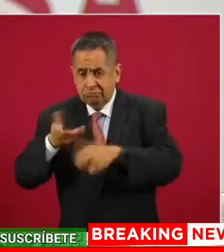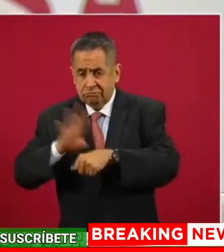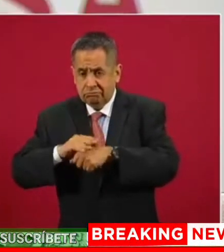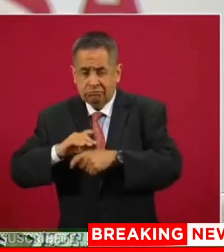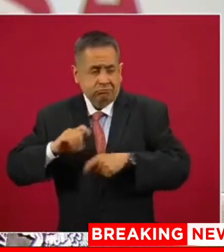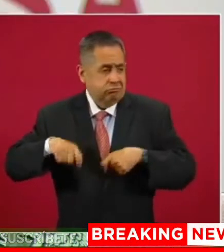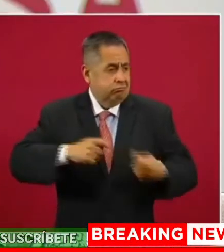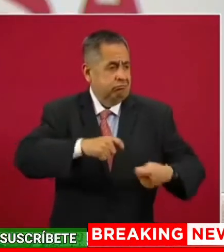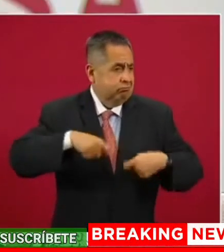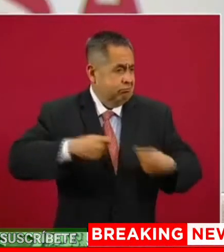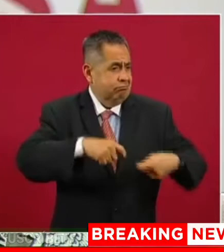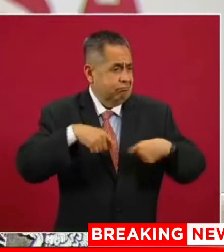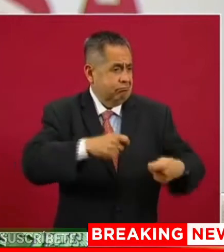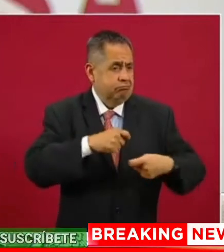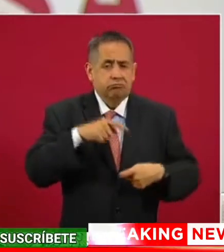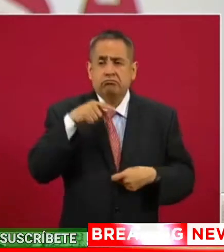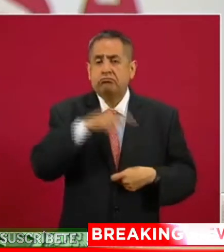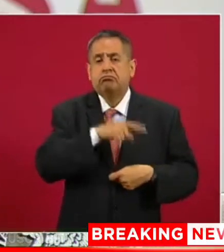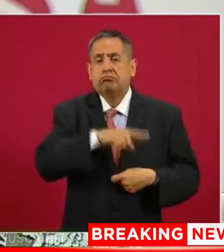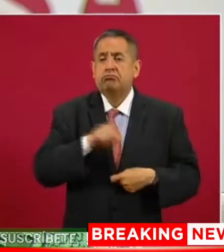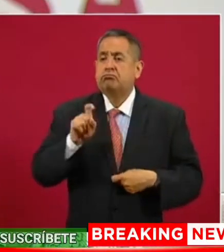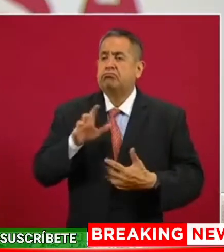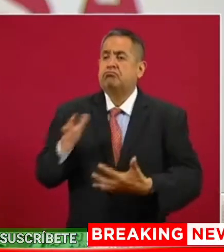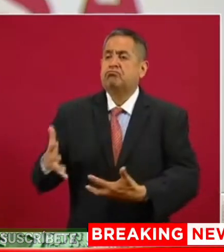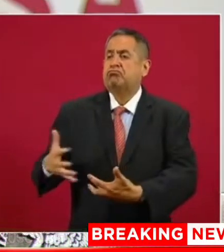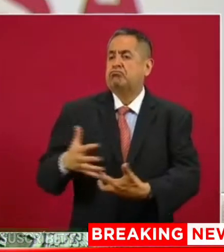gran acaparamiento del agua.